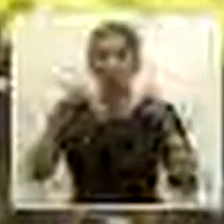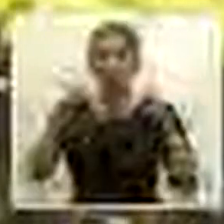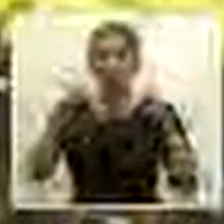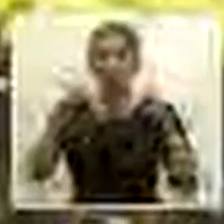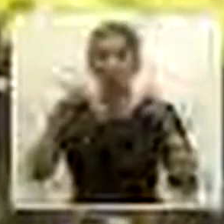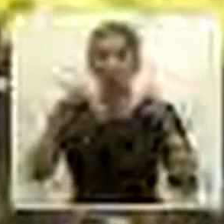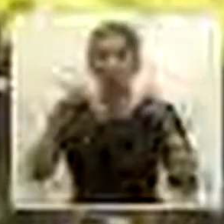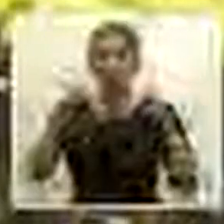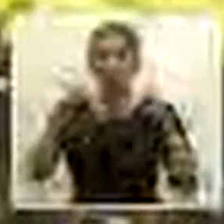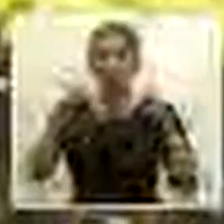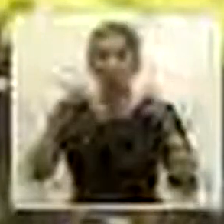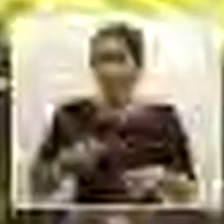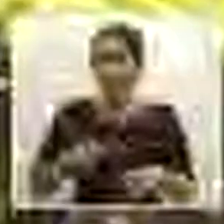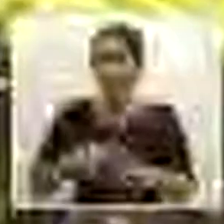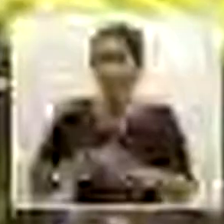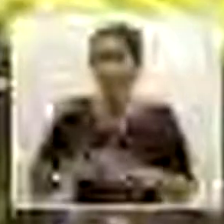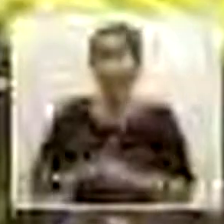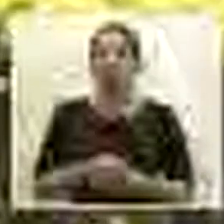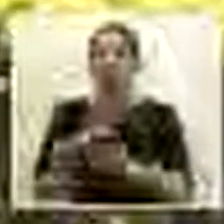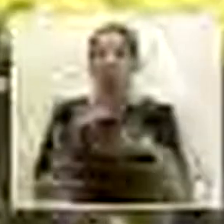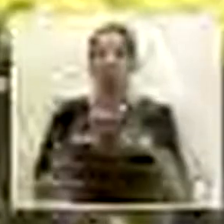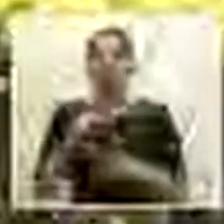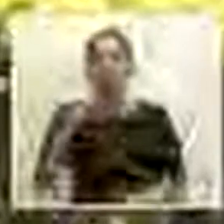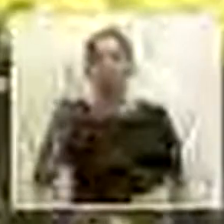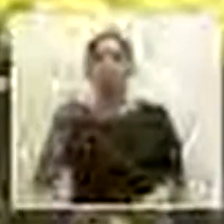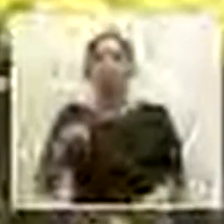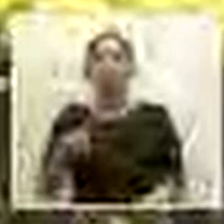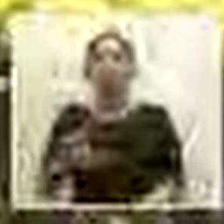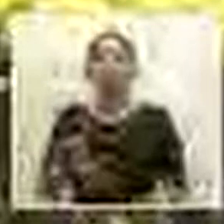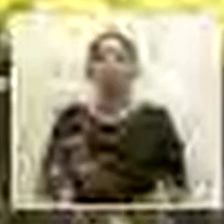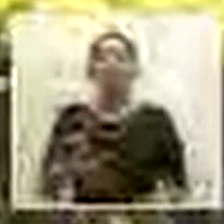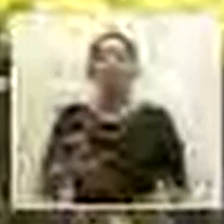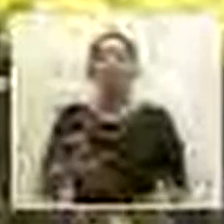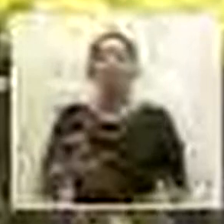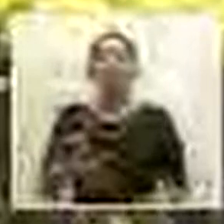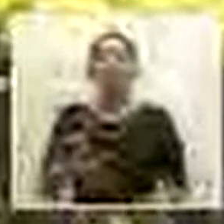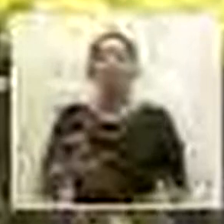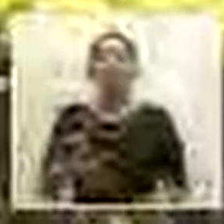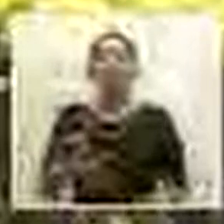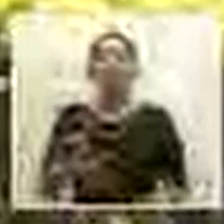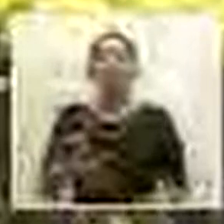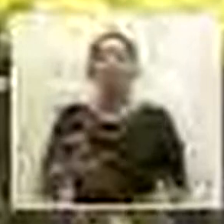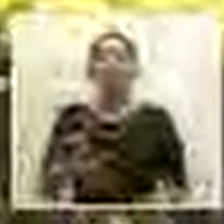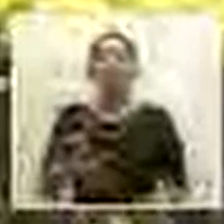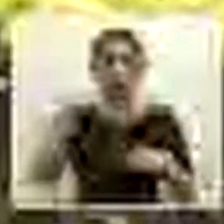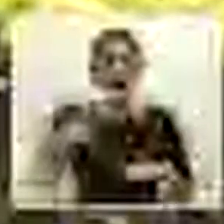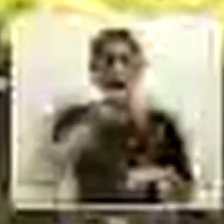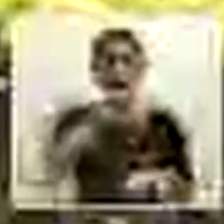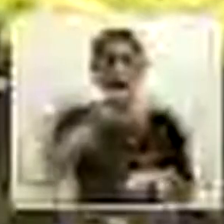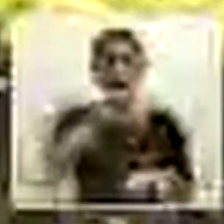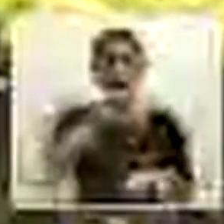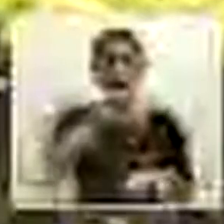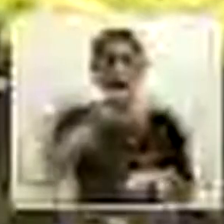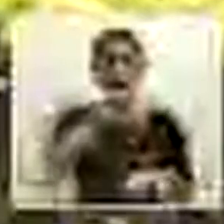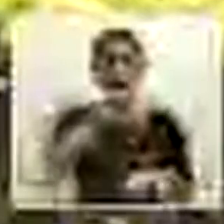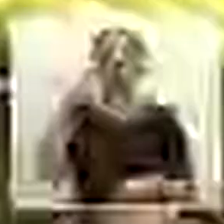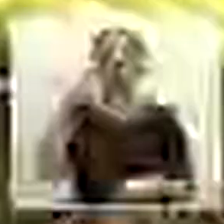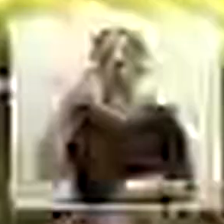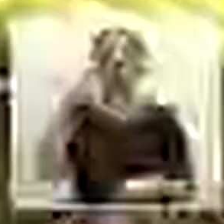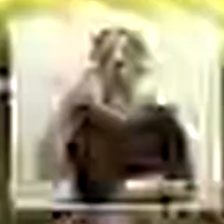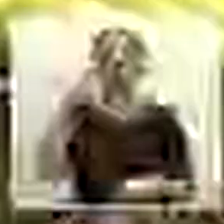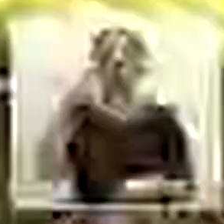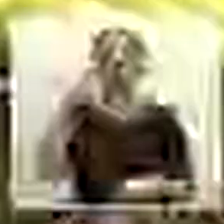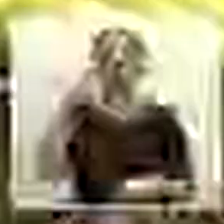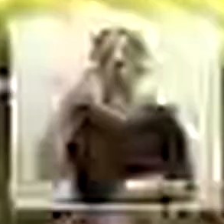momento. La segunda consulta, los diputados se fueron a vacaciones toda esta semana a raíz de una comunicación que